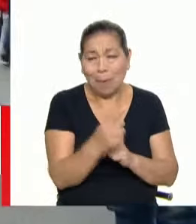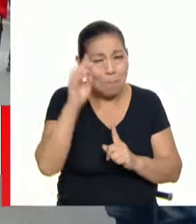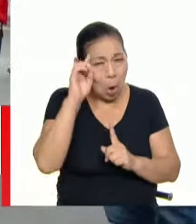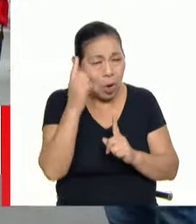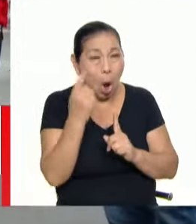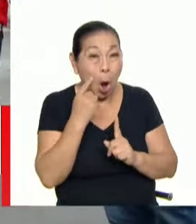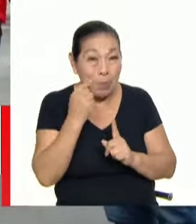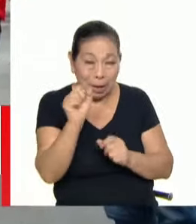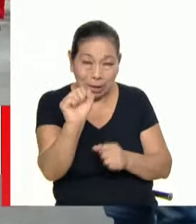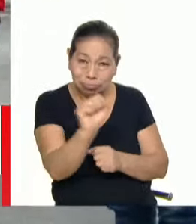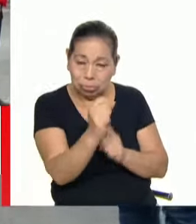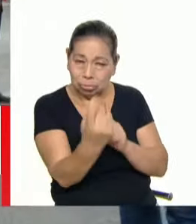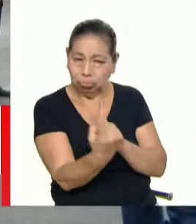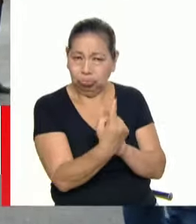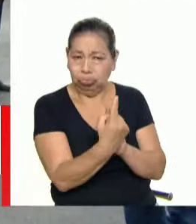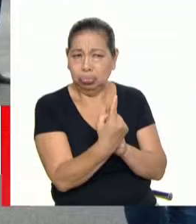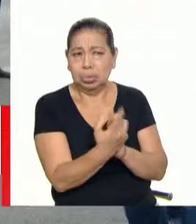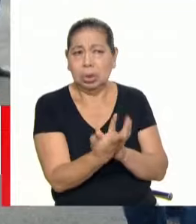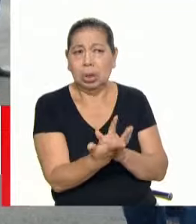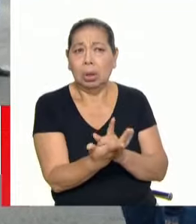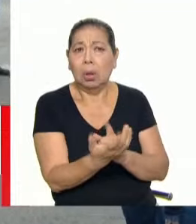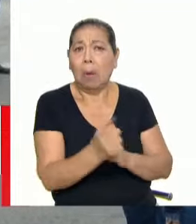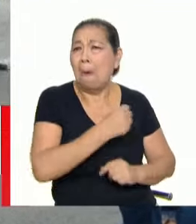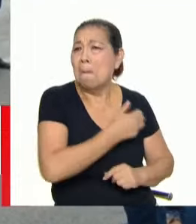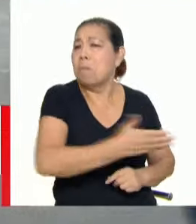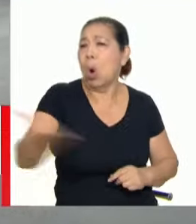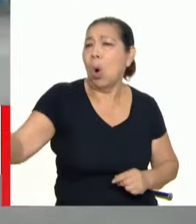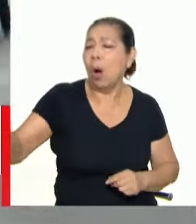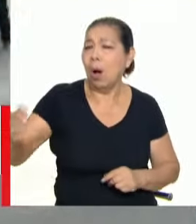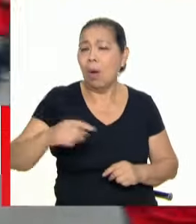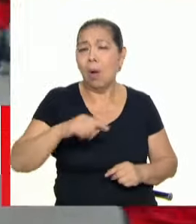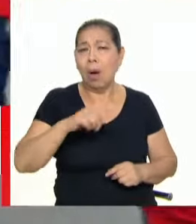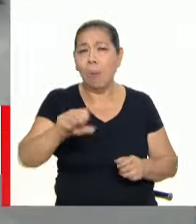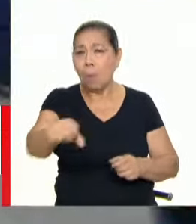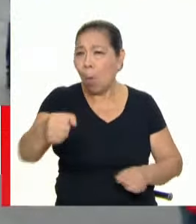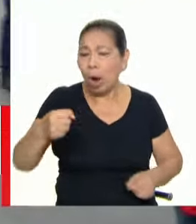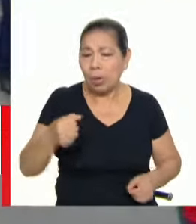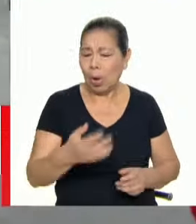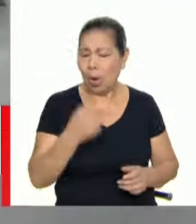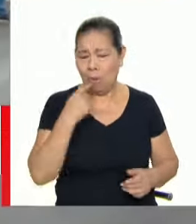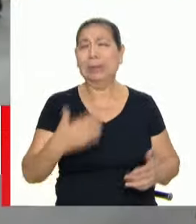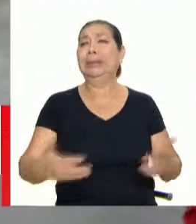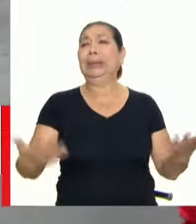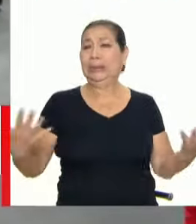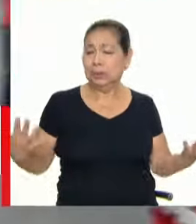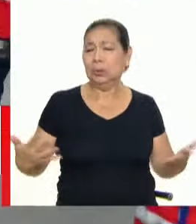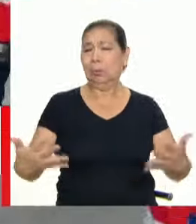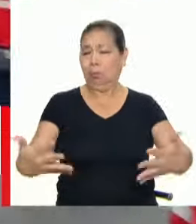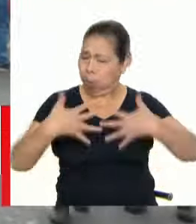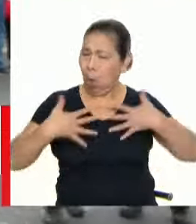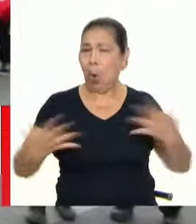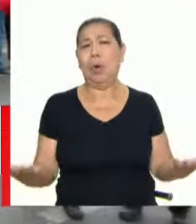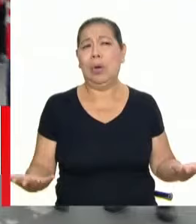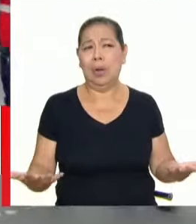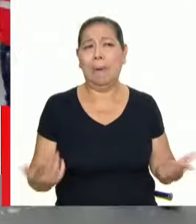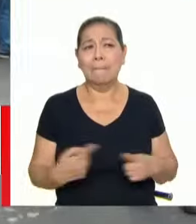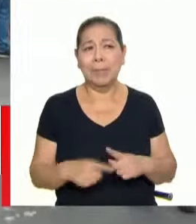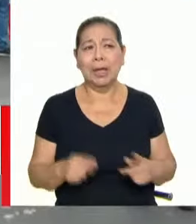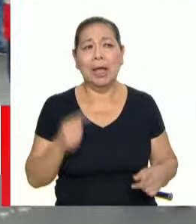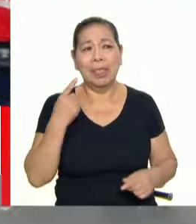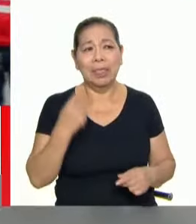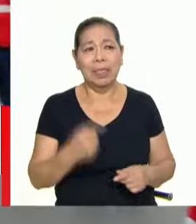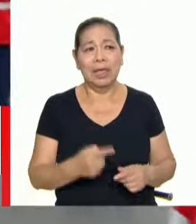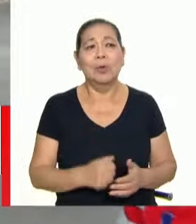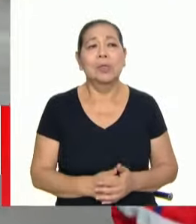intervención, se ha producido un hecho en el cual el conductor ha tirado la puerta contra el efectivo policial y contra el inspector. Y en ese sentido, se va a efectuar la